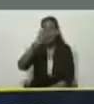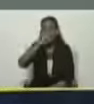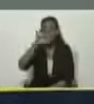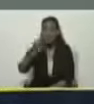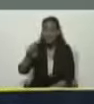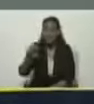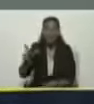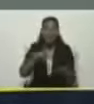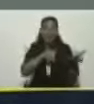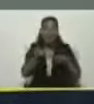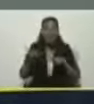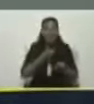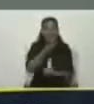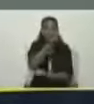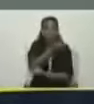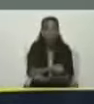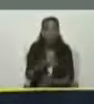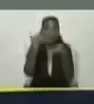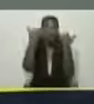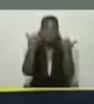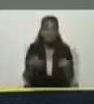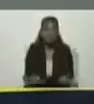se están graduando ya,